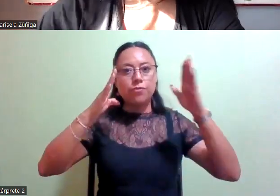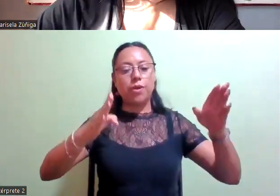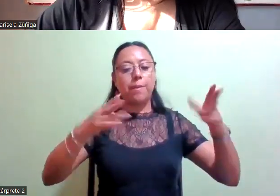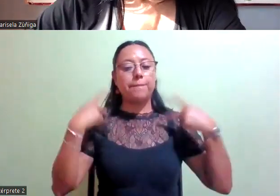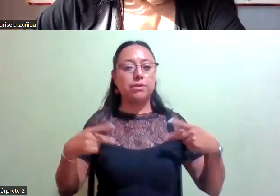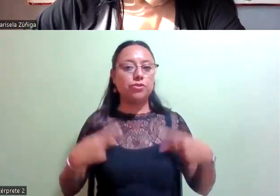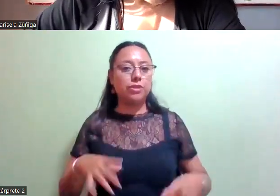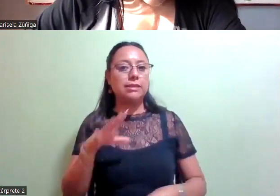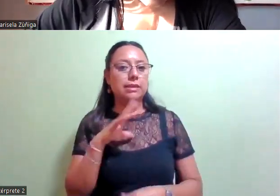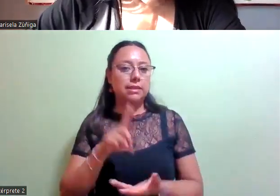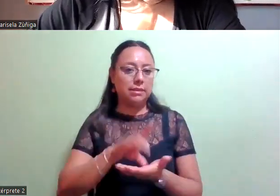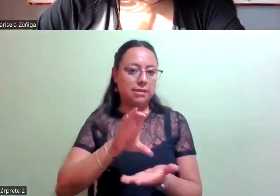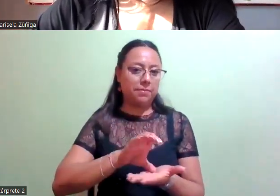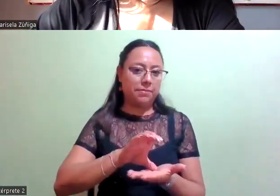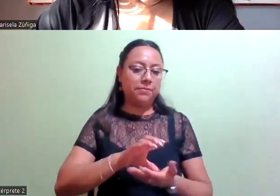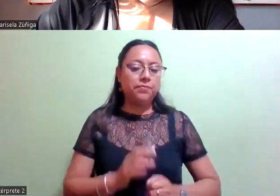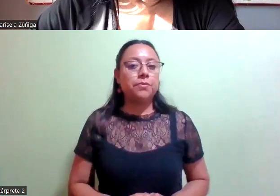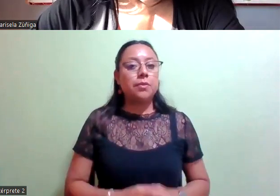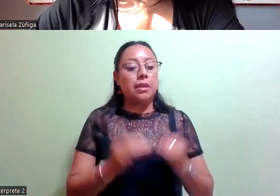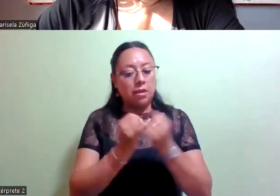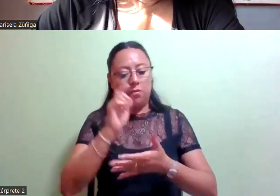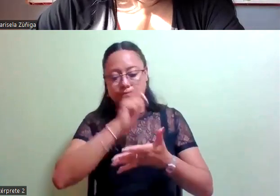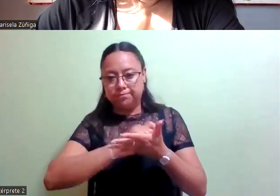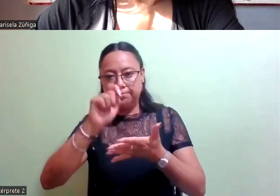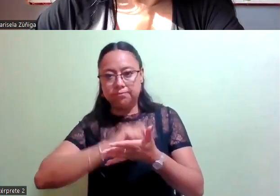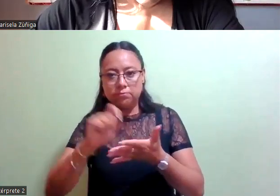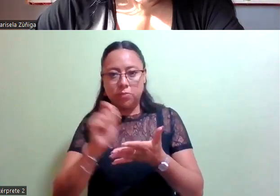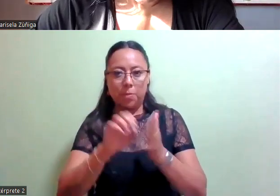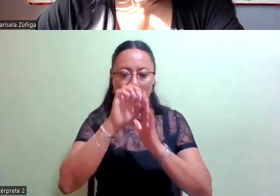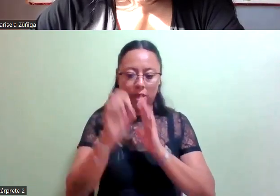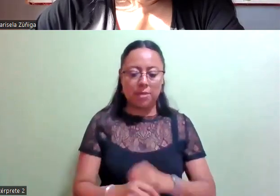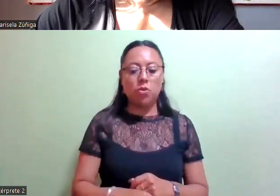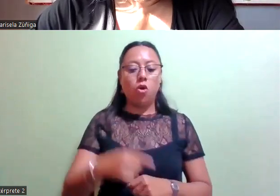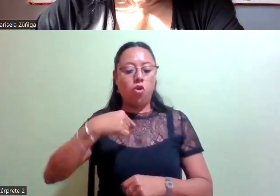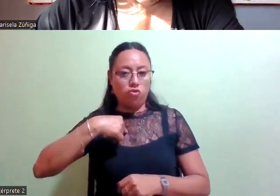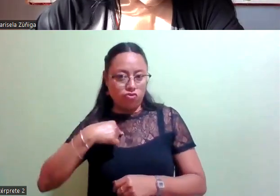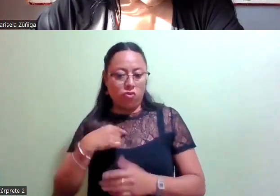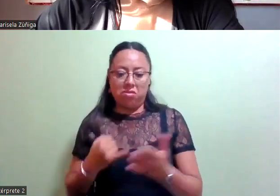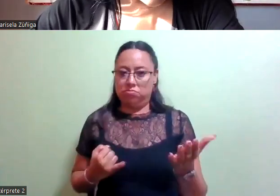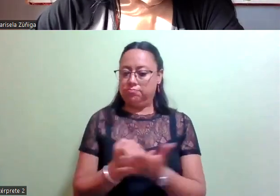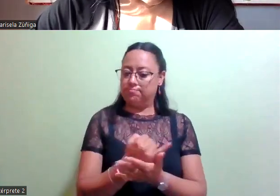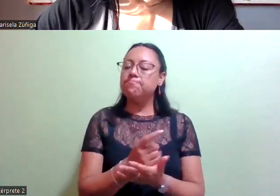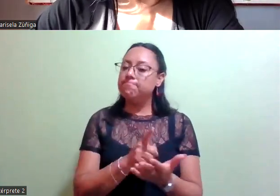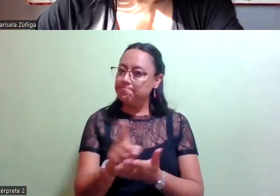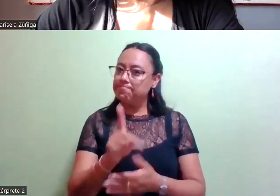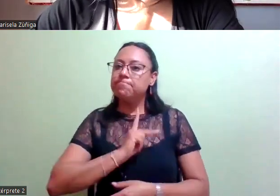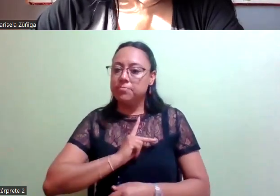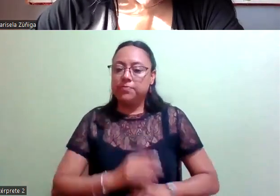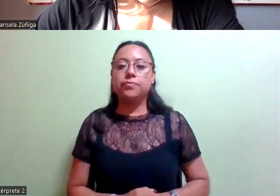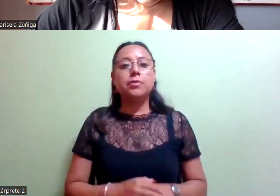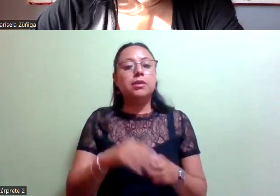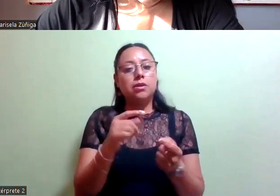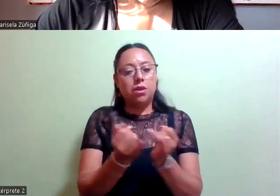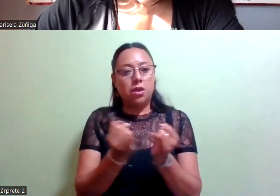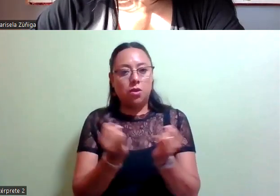personas con discapacidad. Ha escrito artículos como Decidir es mi derecho y pronto una realidad en la revista